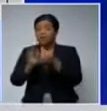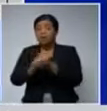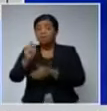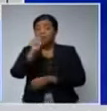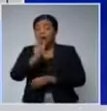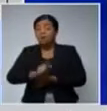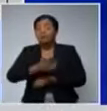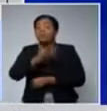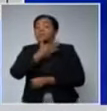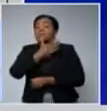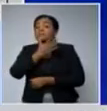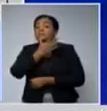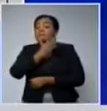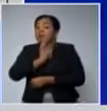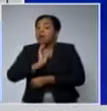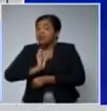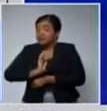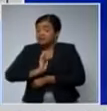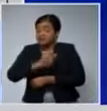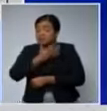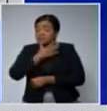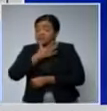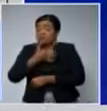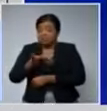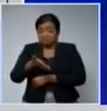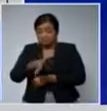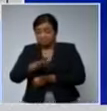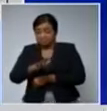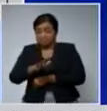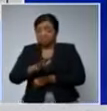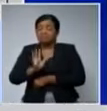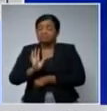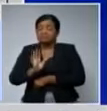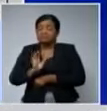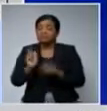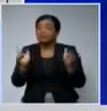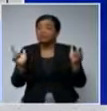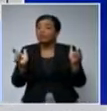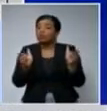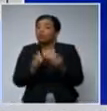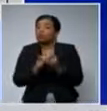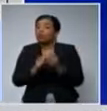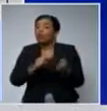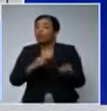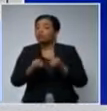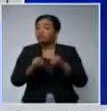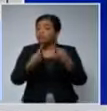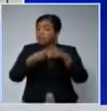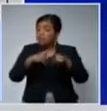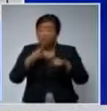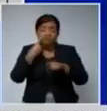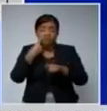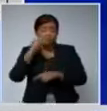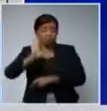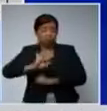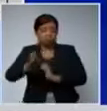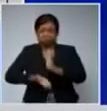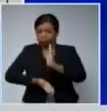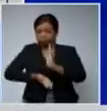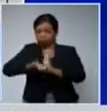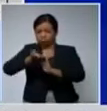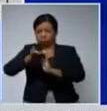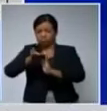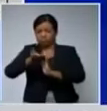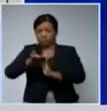la curva que quiere disminuir la pandemia, pero con tasas muy elevadas en